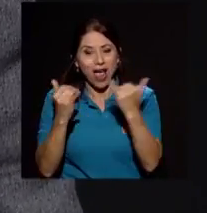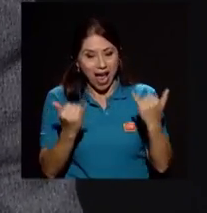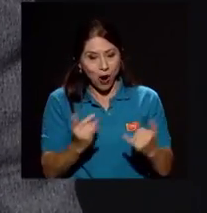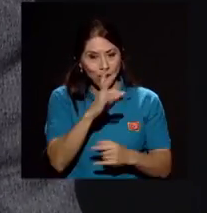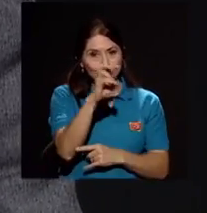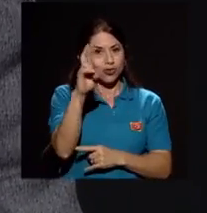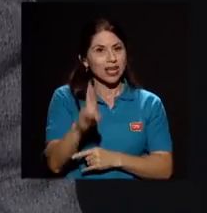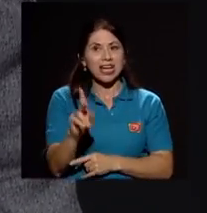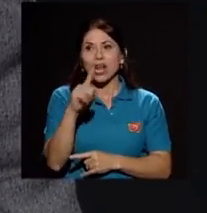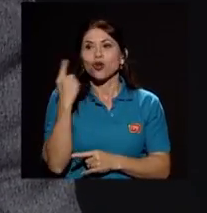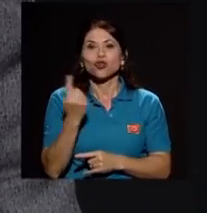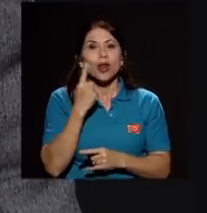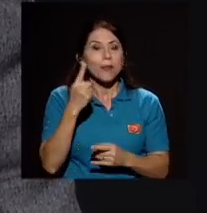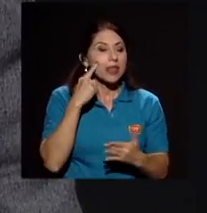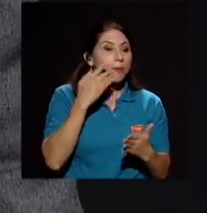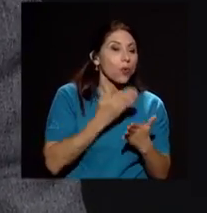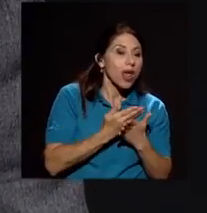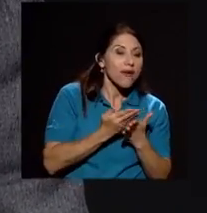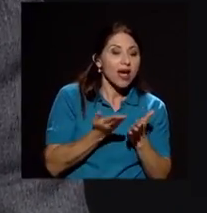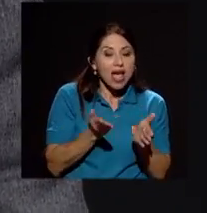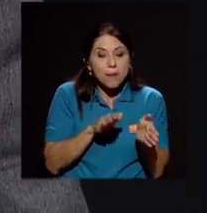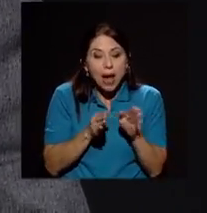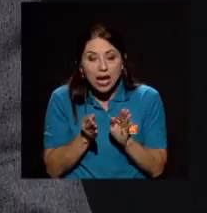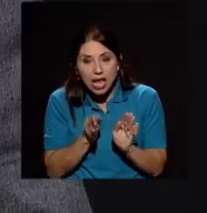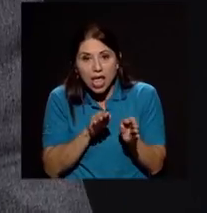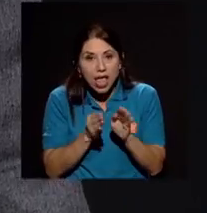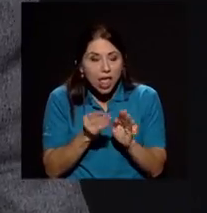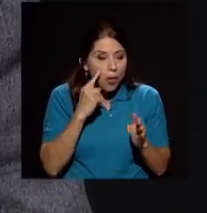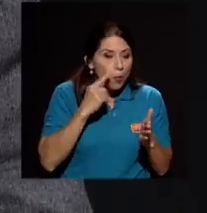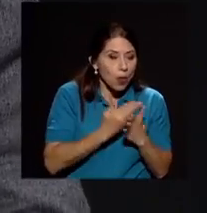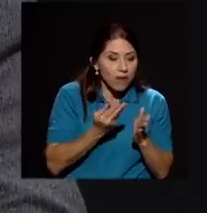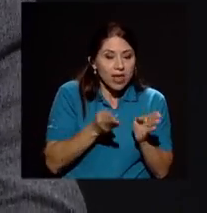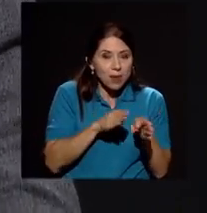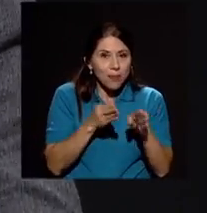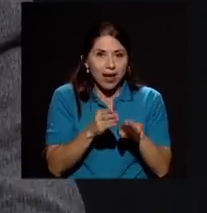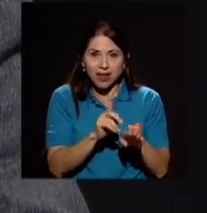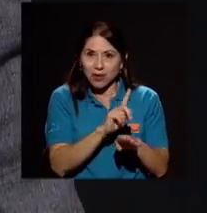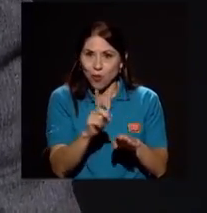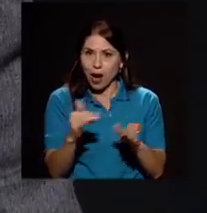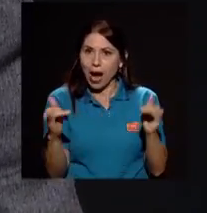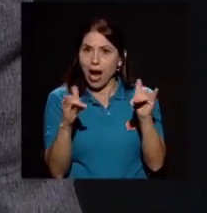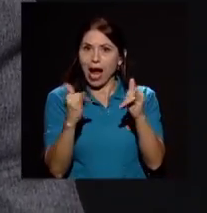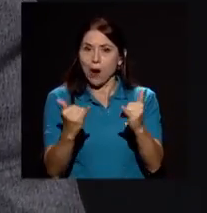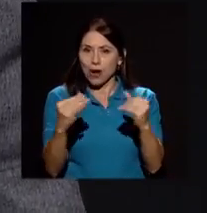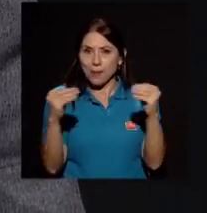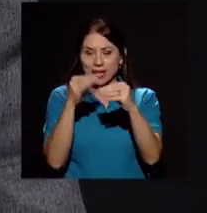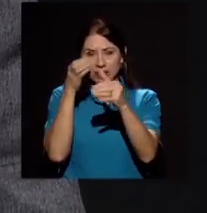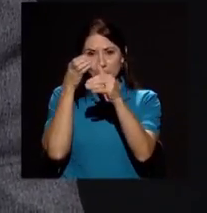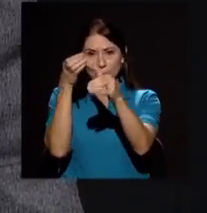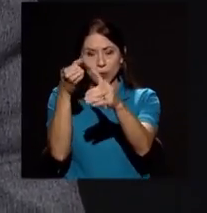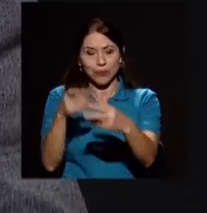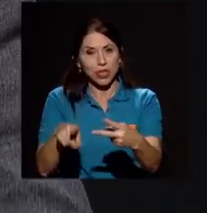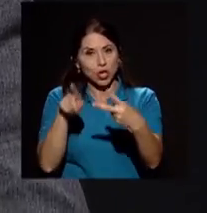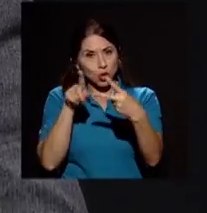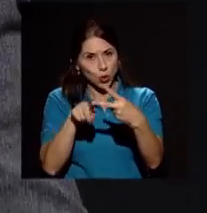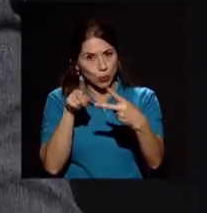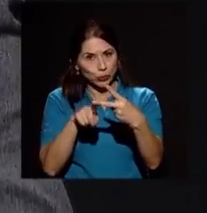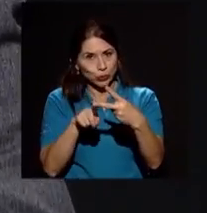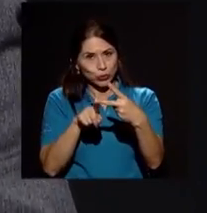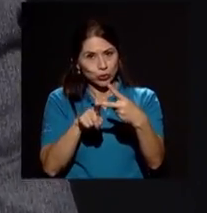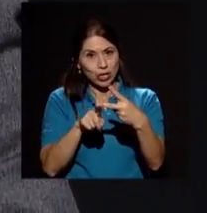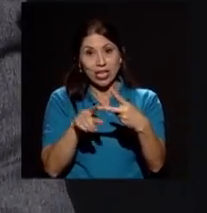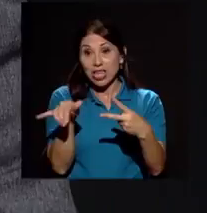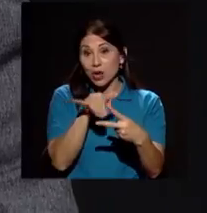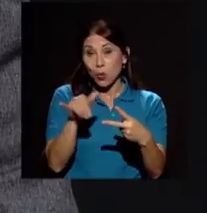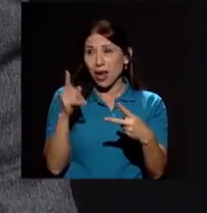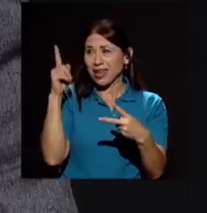de este prueba y empaque y dos el hecho de que nos está indicando al mismo tiempo de que así como intel le dijo al